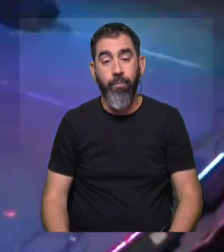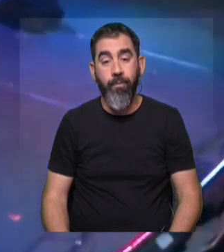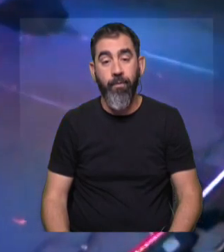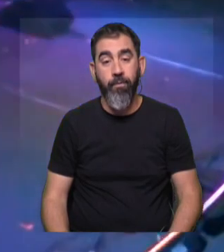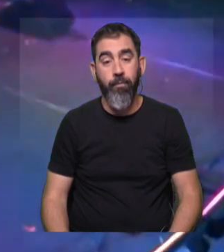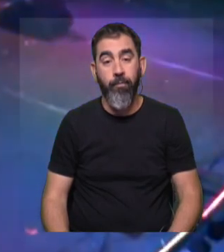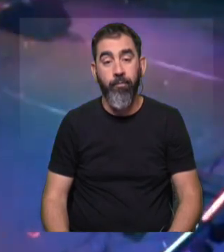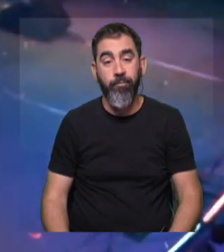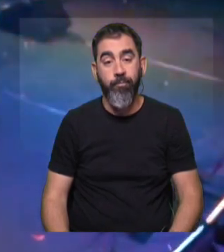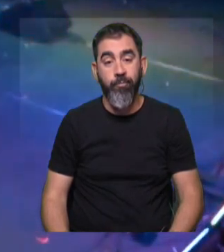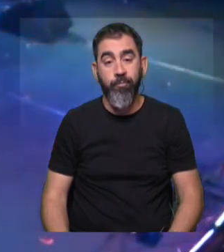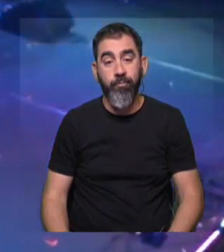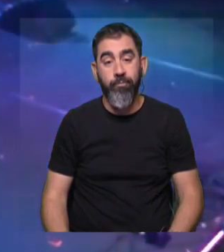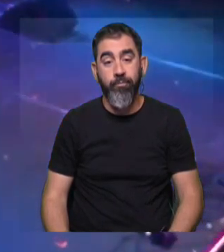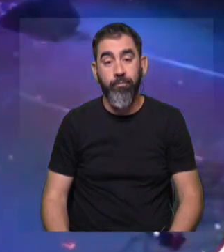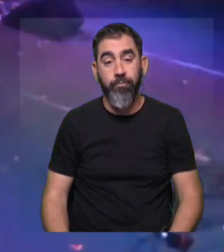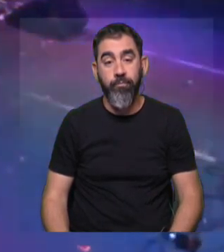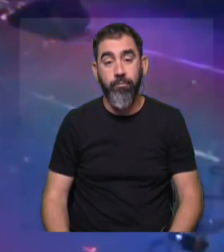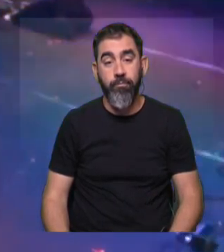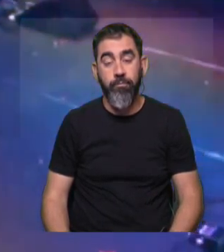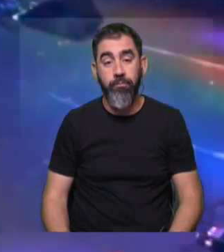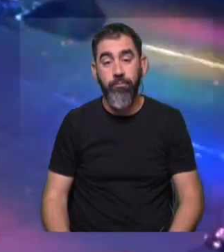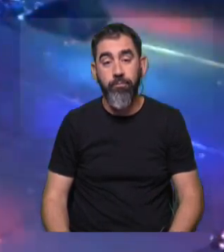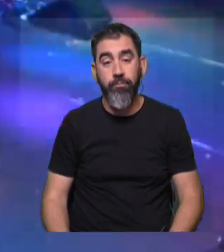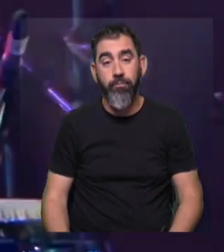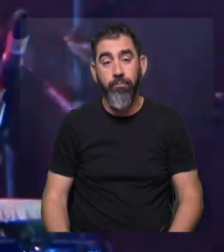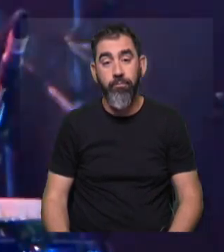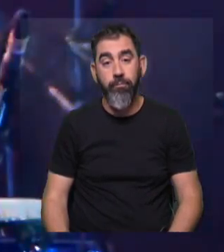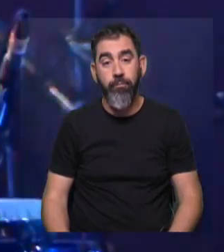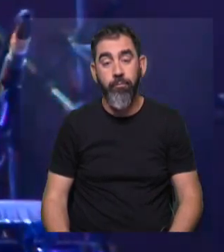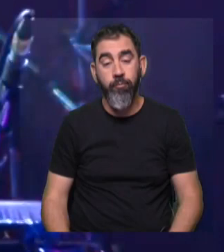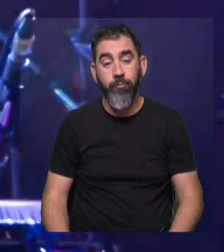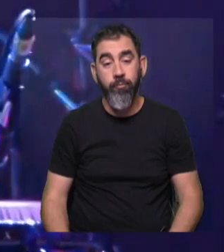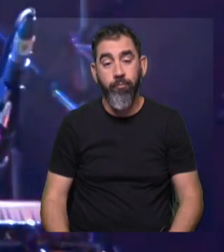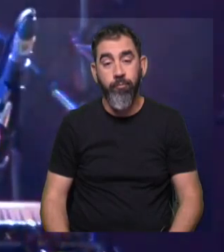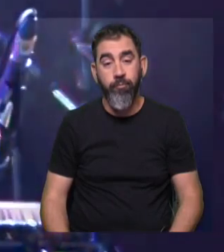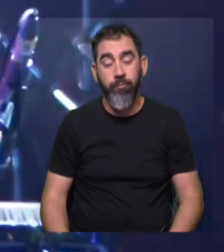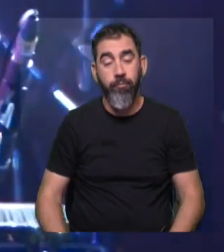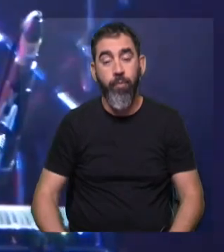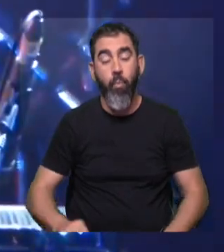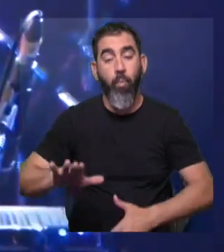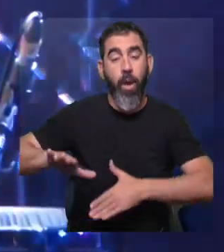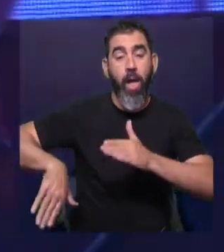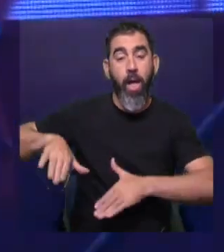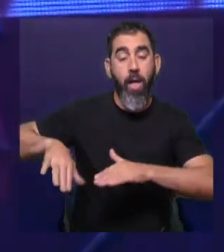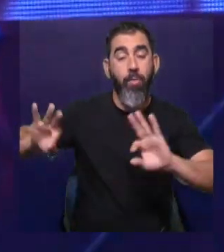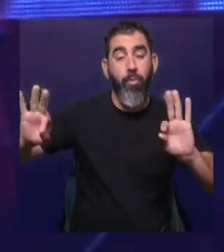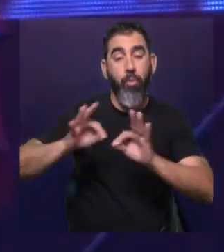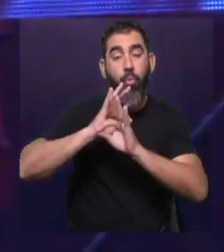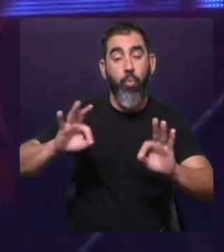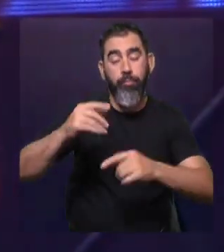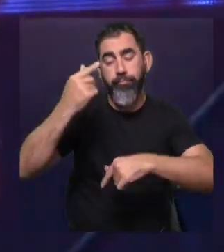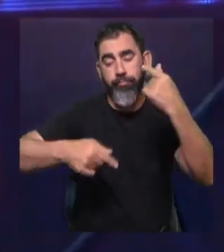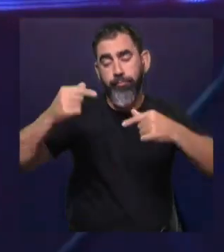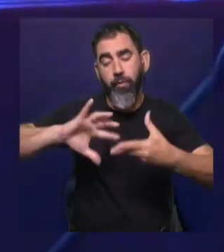Tengo un candombe para agarrar. A ritmo de candombe y de la variedad